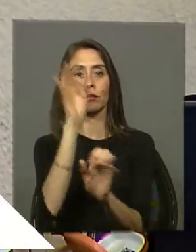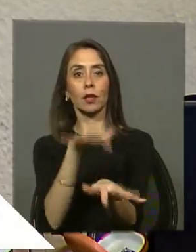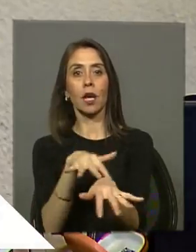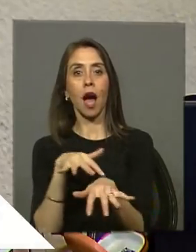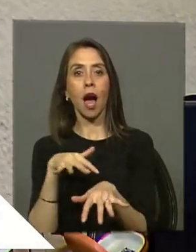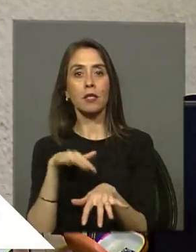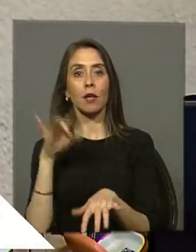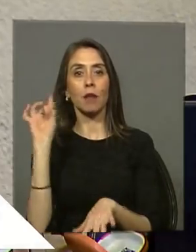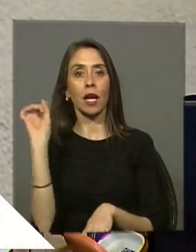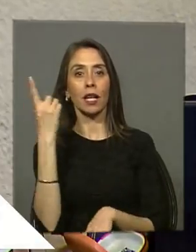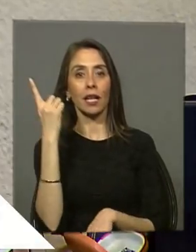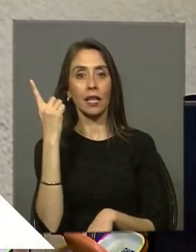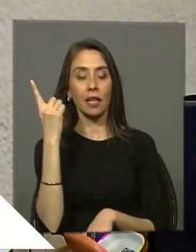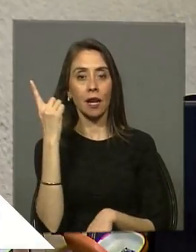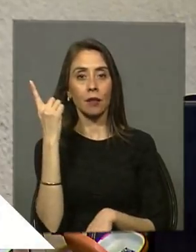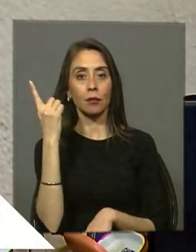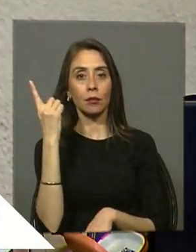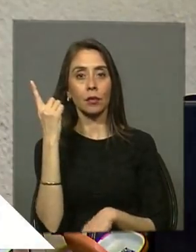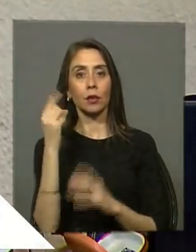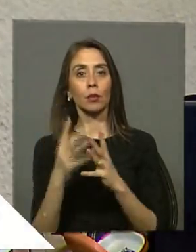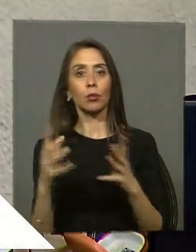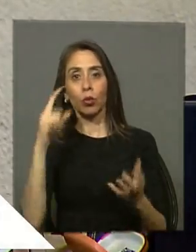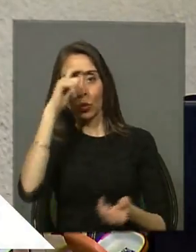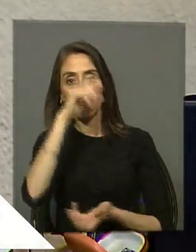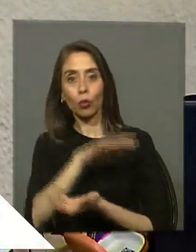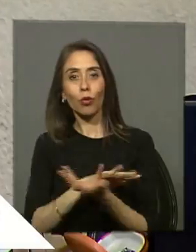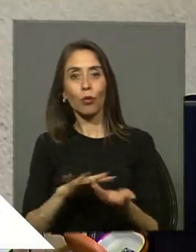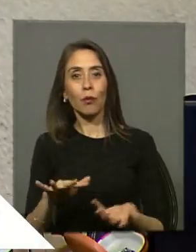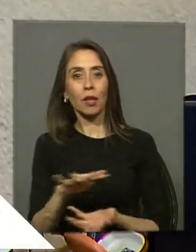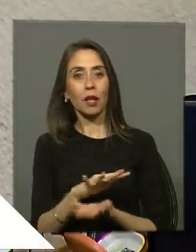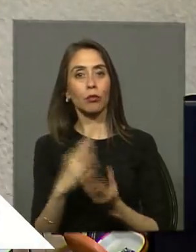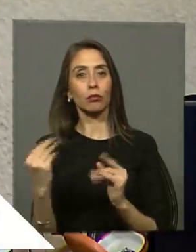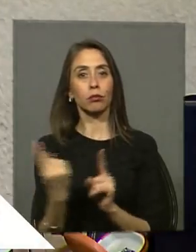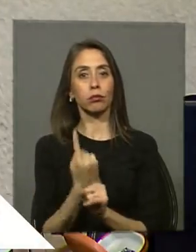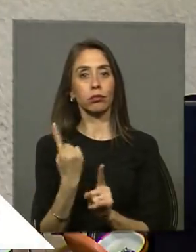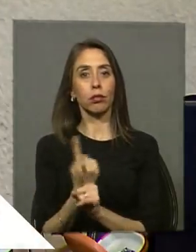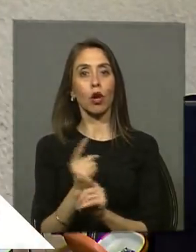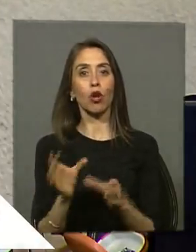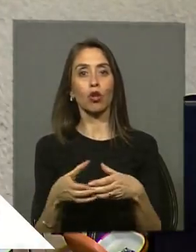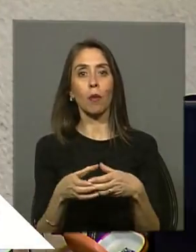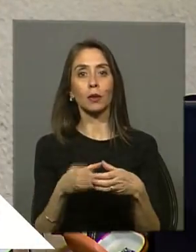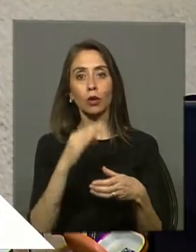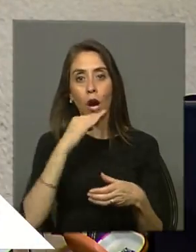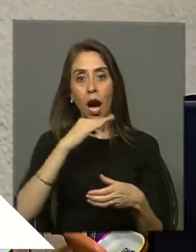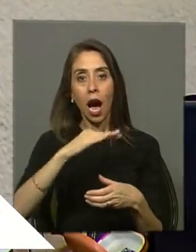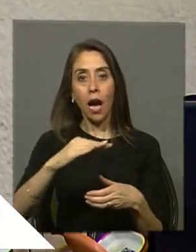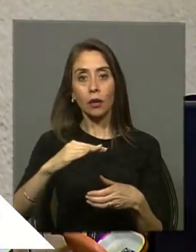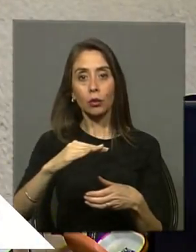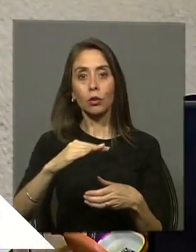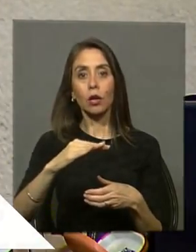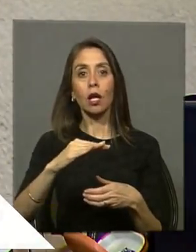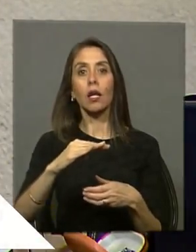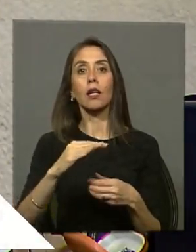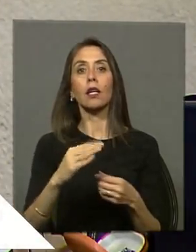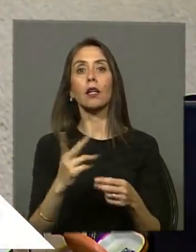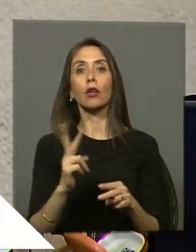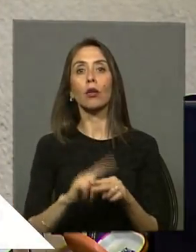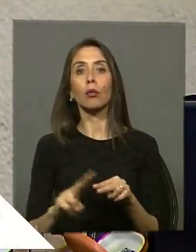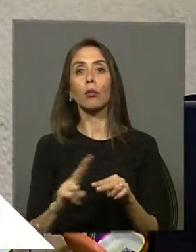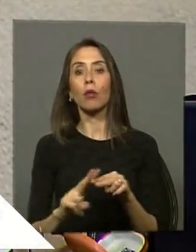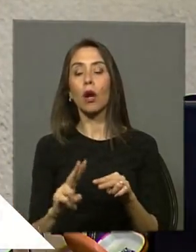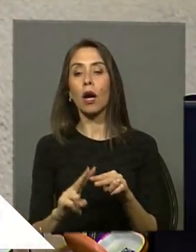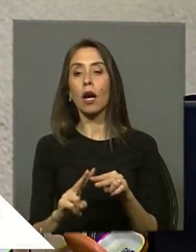general y donde tiene muchas complicaciones y lo conversamos en la Comisión de Agricultura también en relación a la producción de